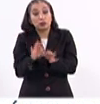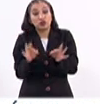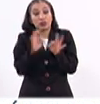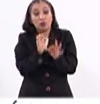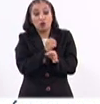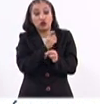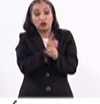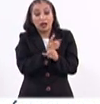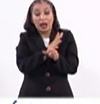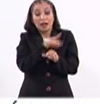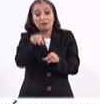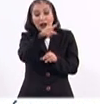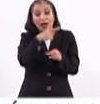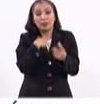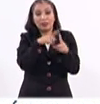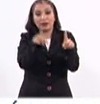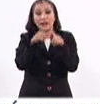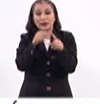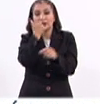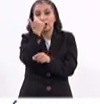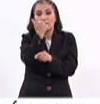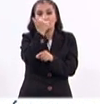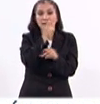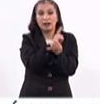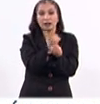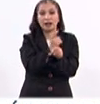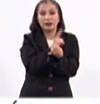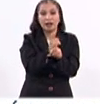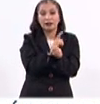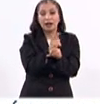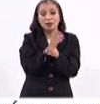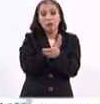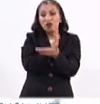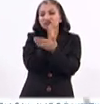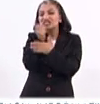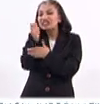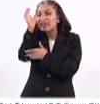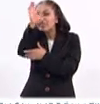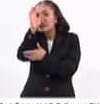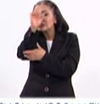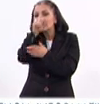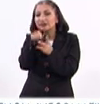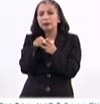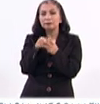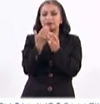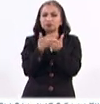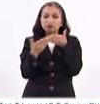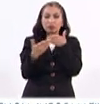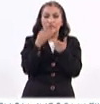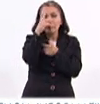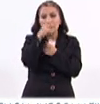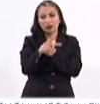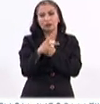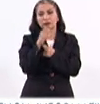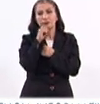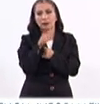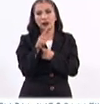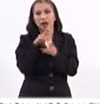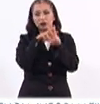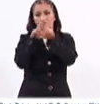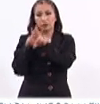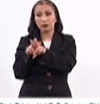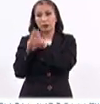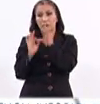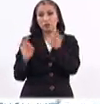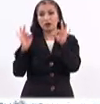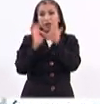esta oportunidad exista para los diferentes estudiantes de licenciatura de acercarse a la ciencia de punta mexicana y por supuesto a la astronomía